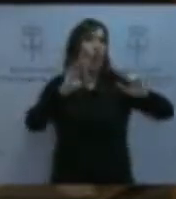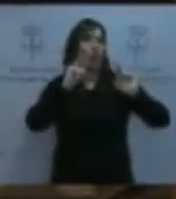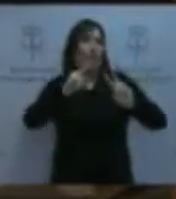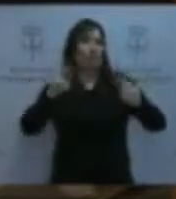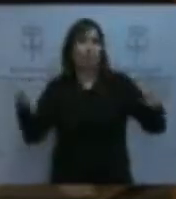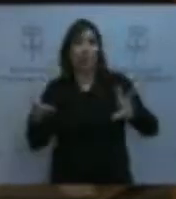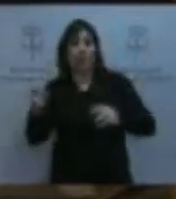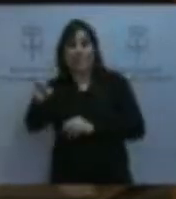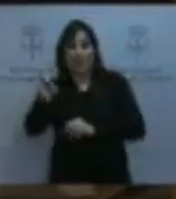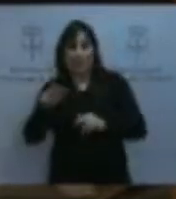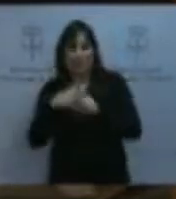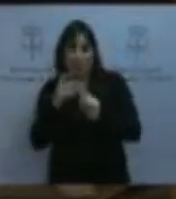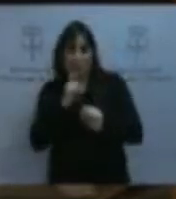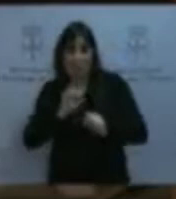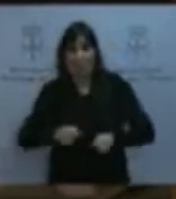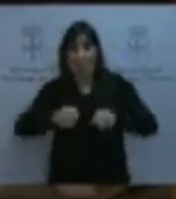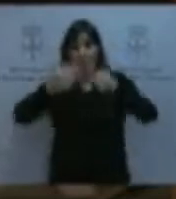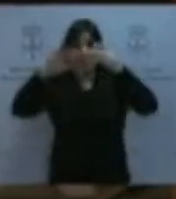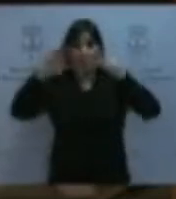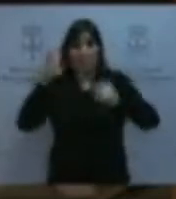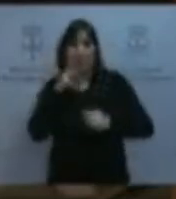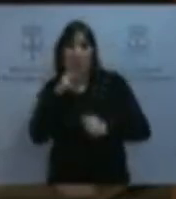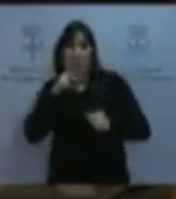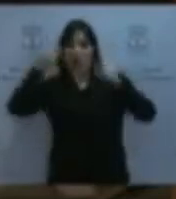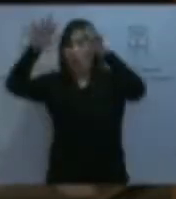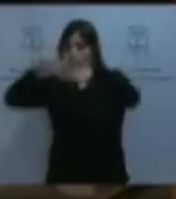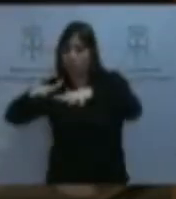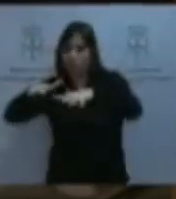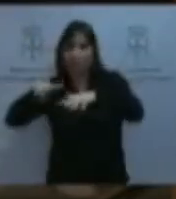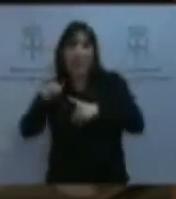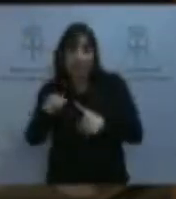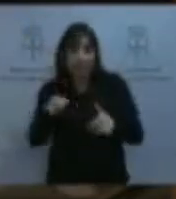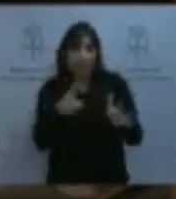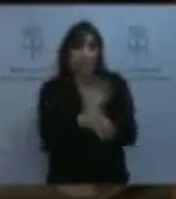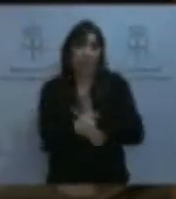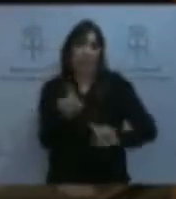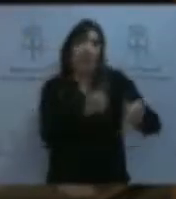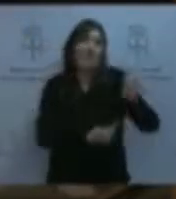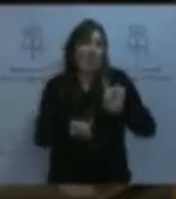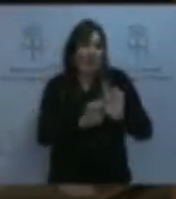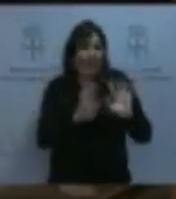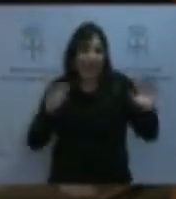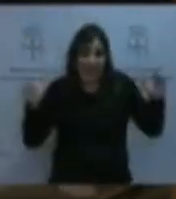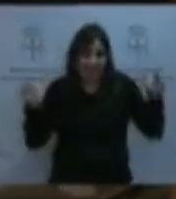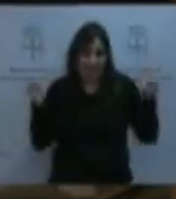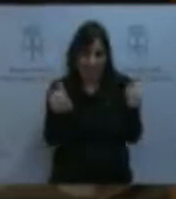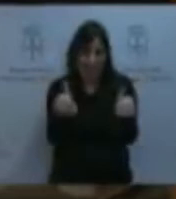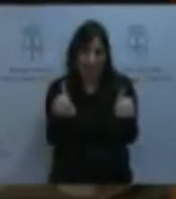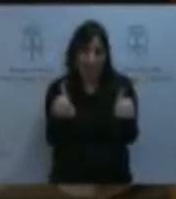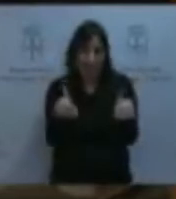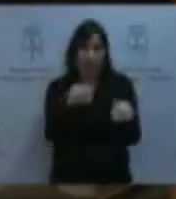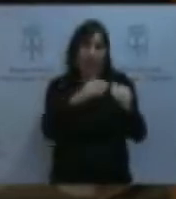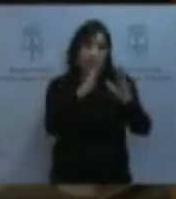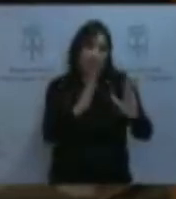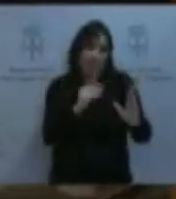en Luarca, ahí de lo que estamos hablando es de un problema con la atención que reciben los bienes, equipamientos y servicios básicos, por no